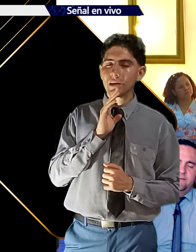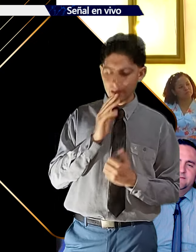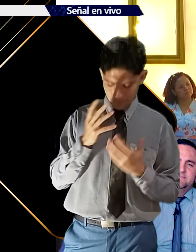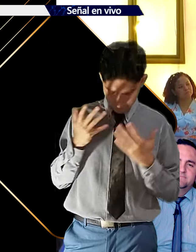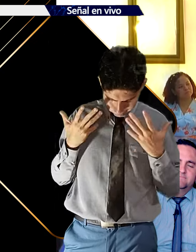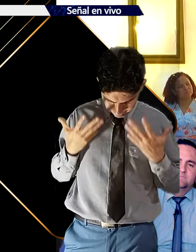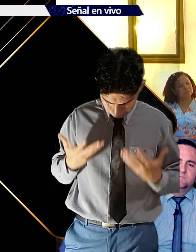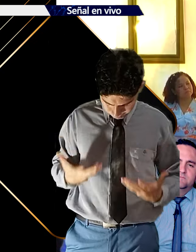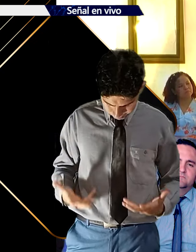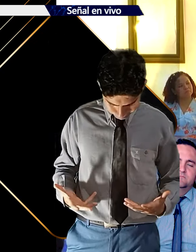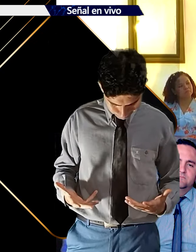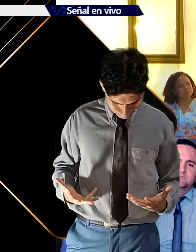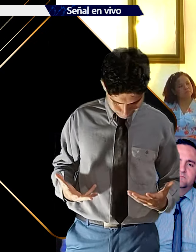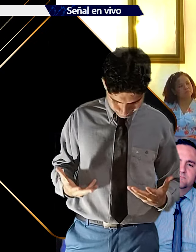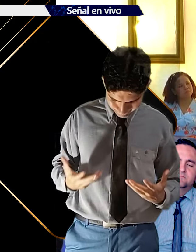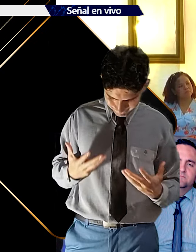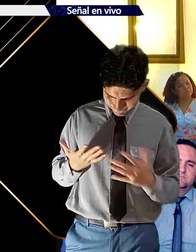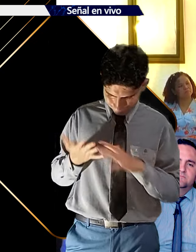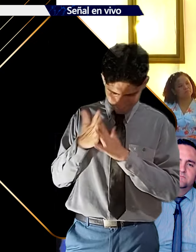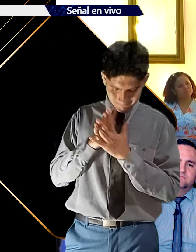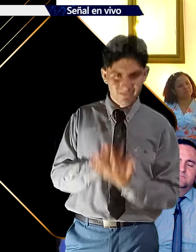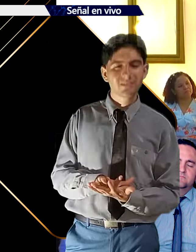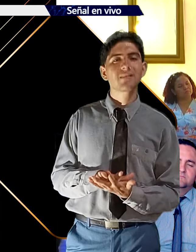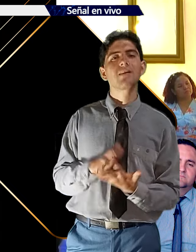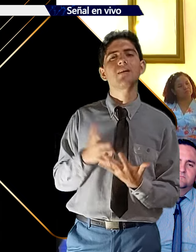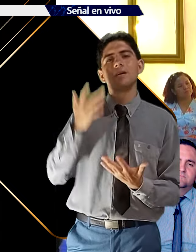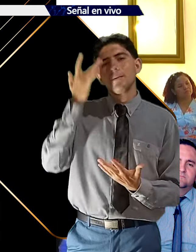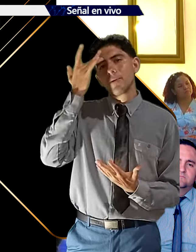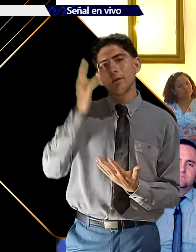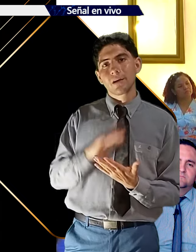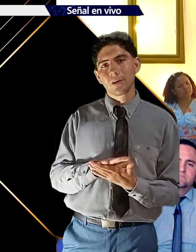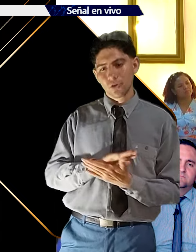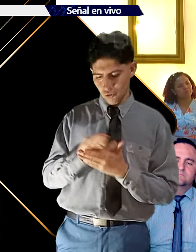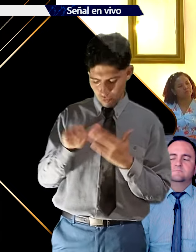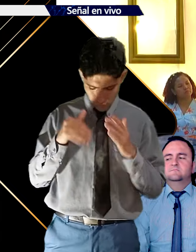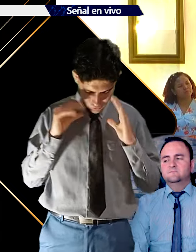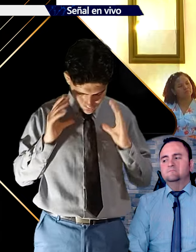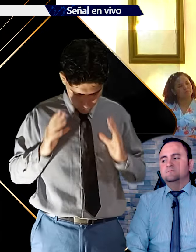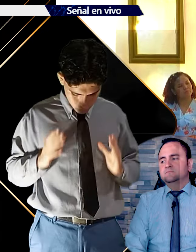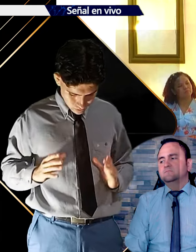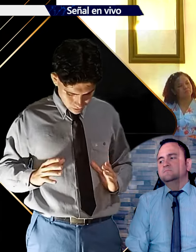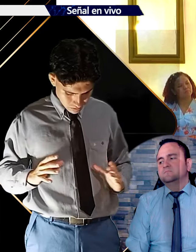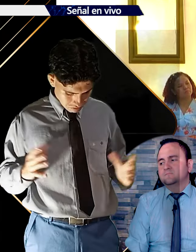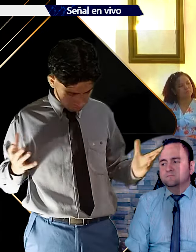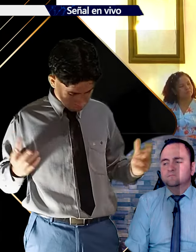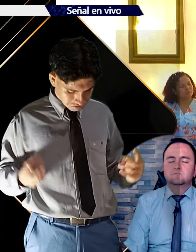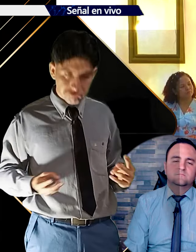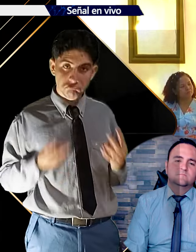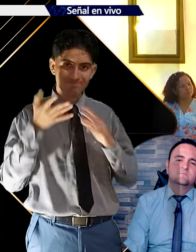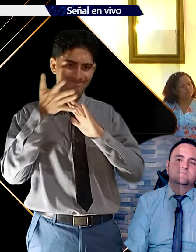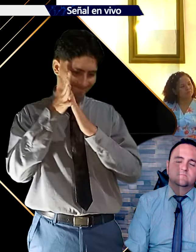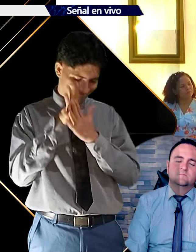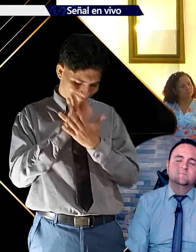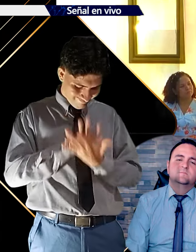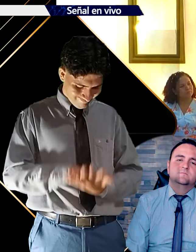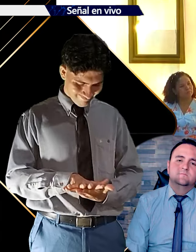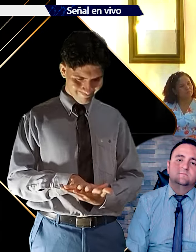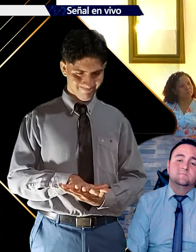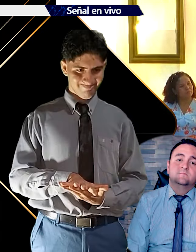Un comentarista dice: ¿quién lo dañó? El seductor fue seducido, su melena fue quitada, su vida